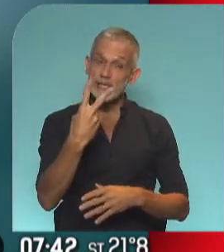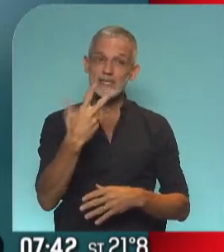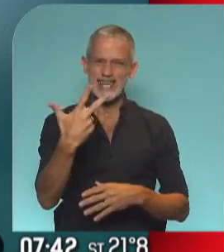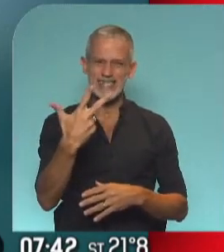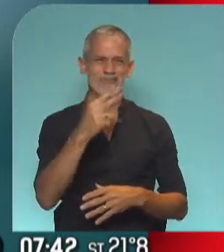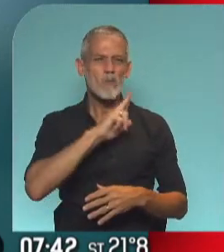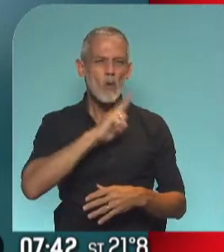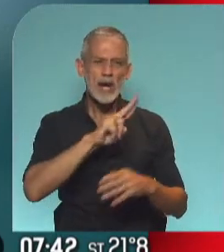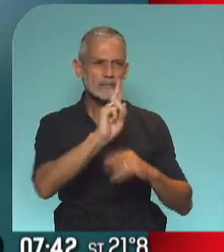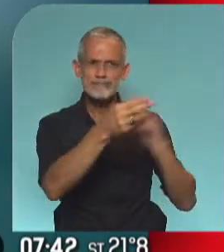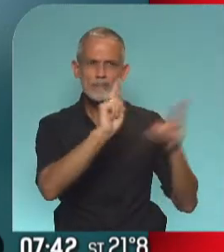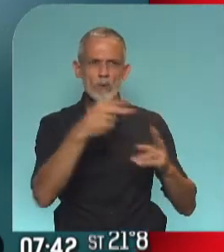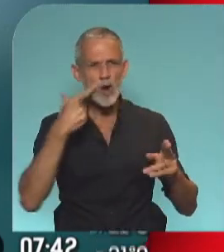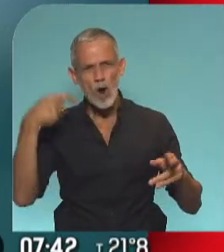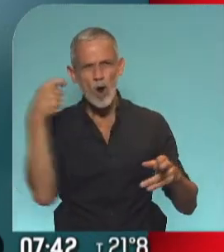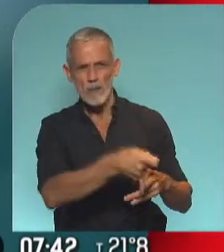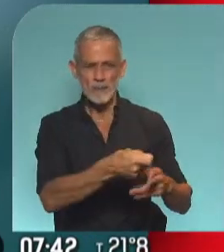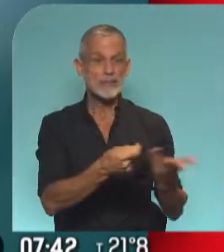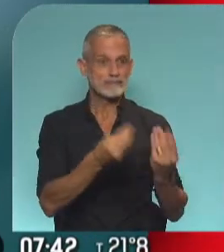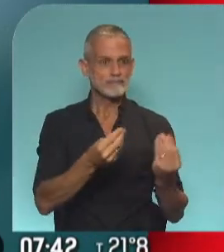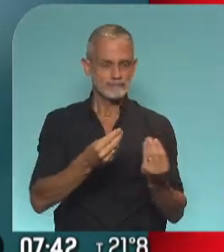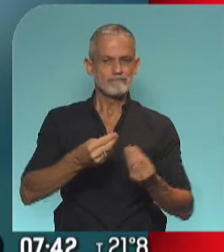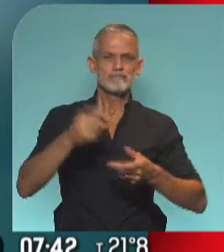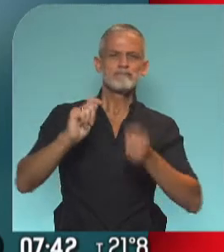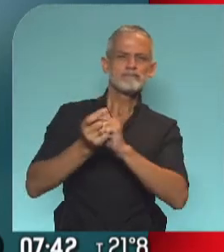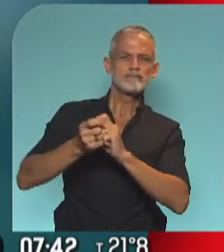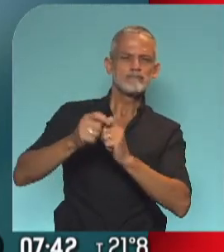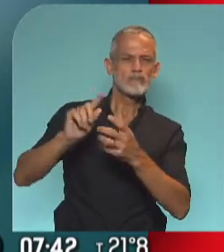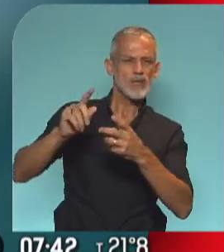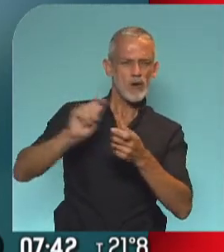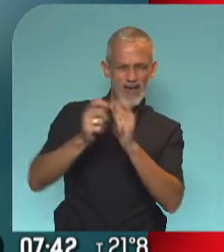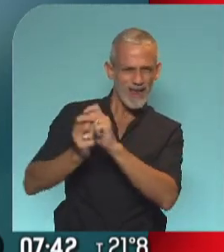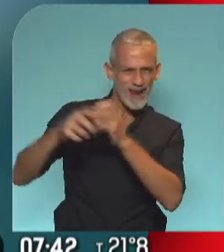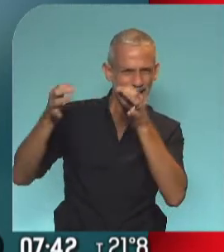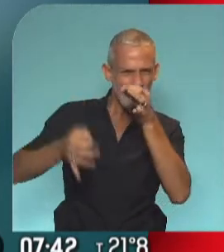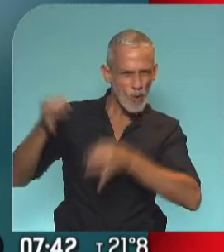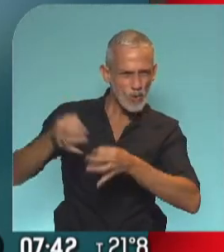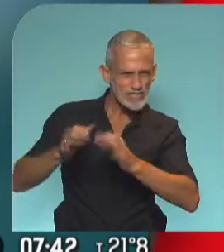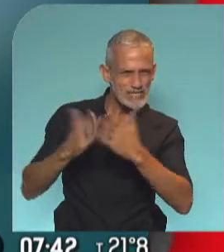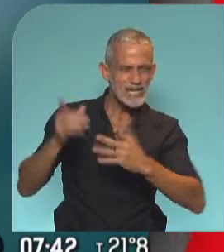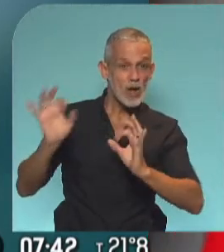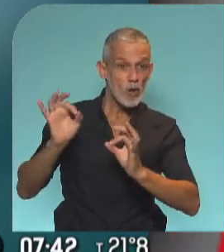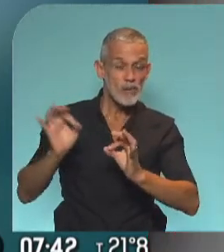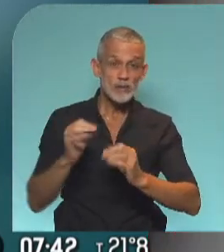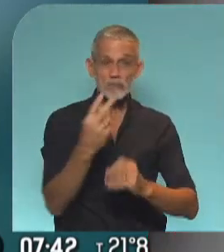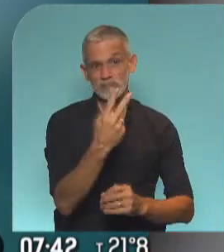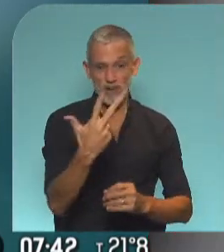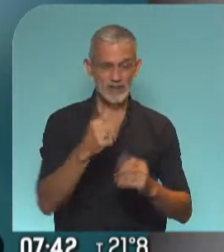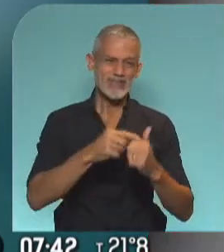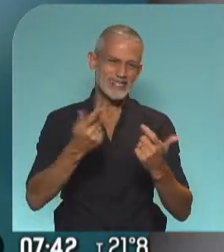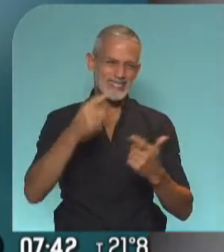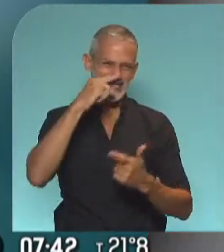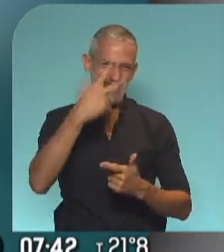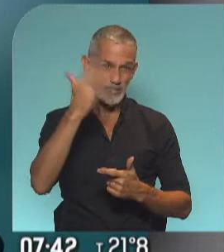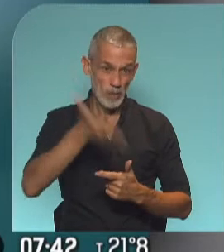que va de este año. ¿Y por qué la reforma judicial? Bueno, porque 3 de cada 10 de esos femicidios de este año tenían